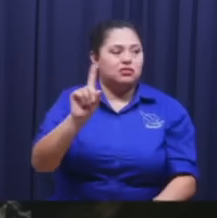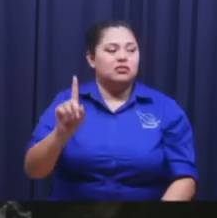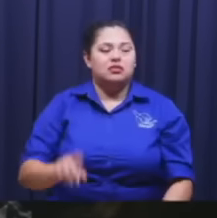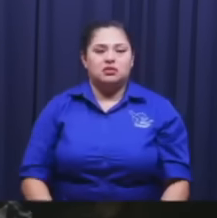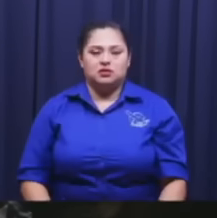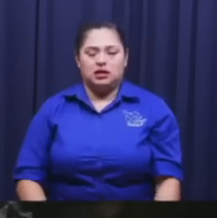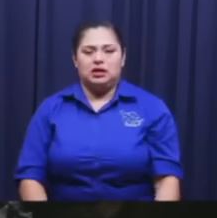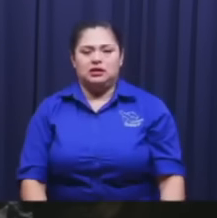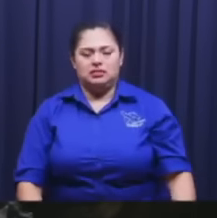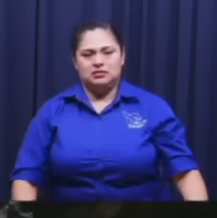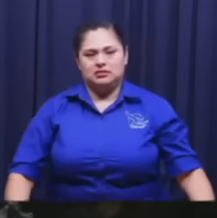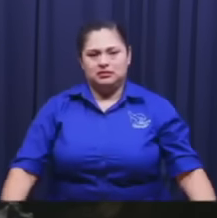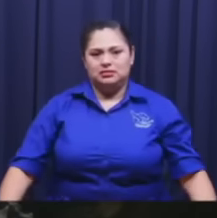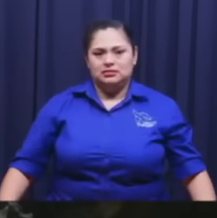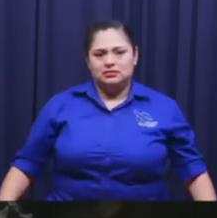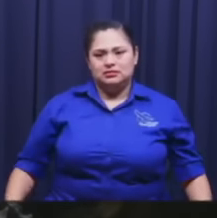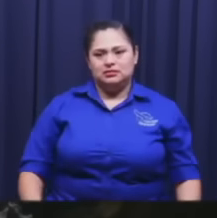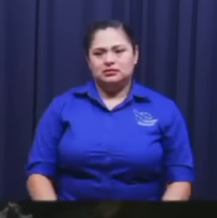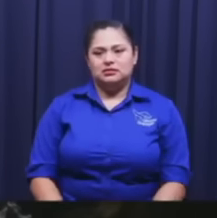Por eso es que